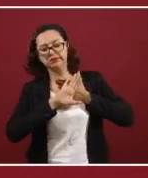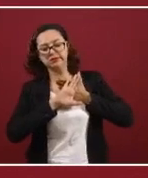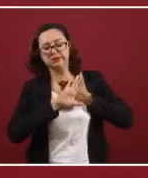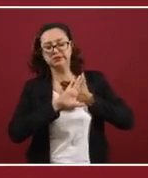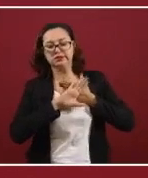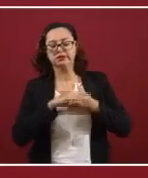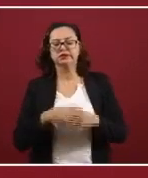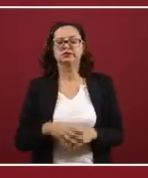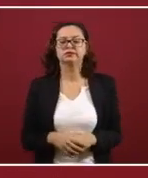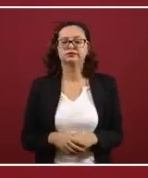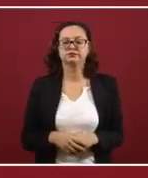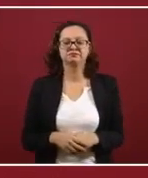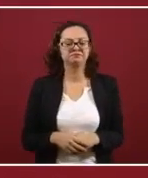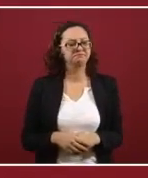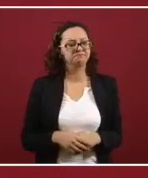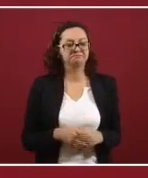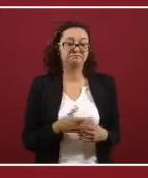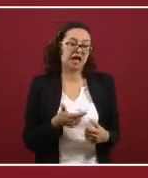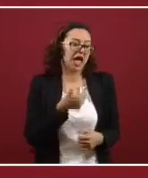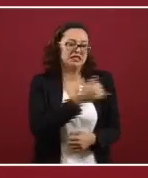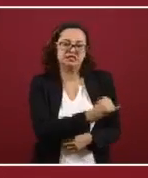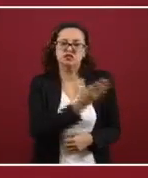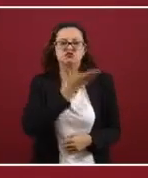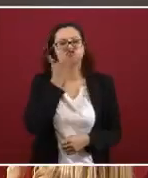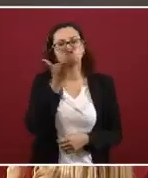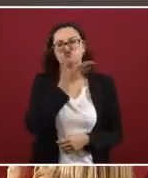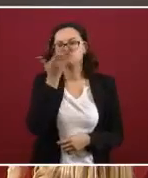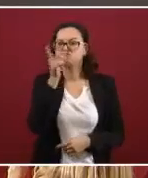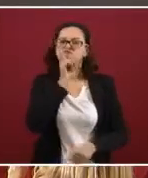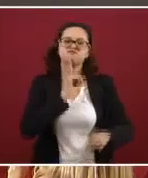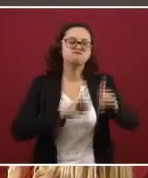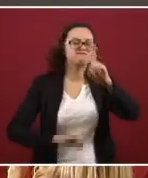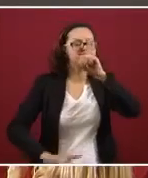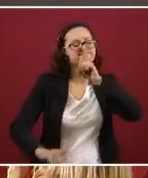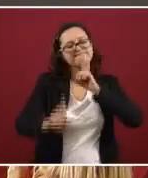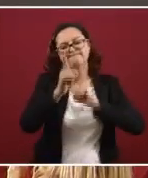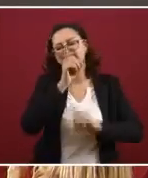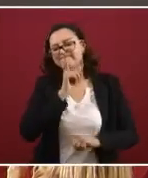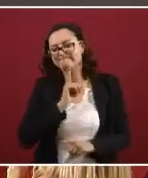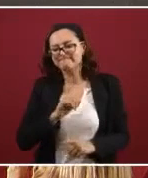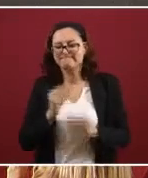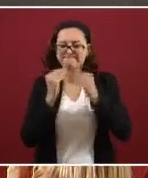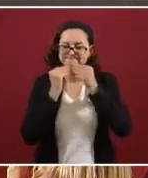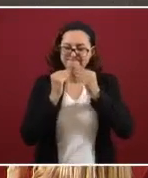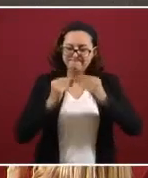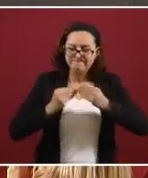una calumnia más, me es necesario